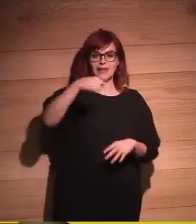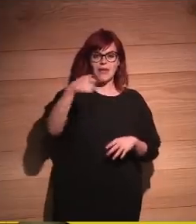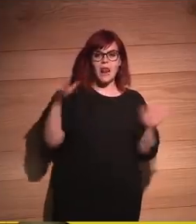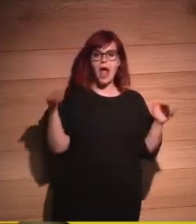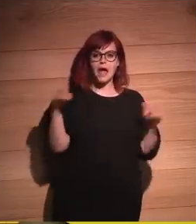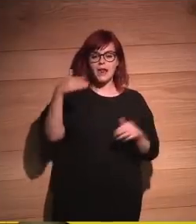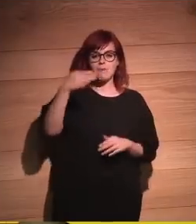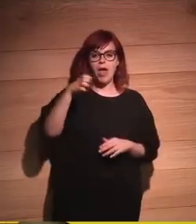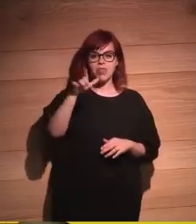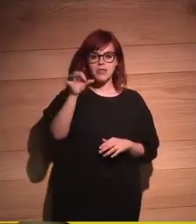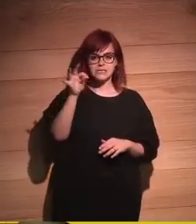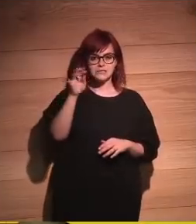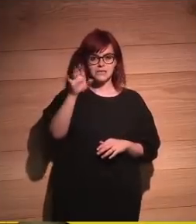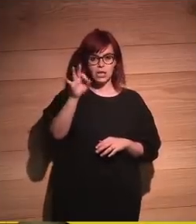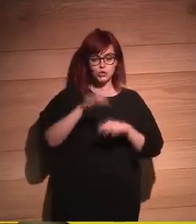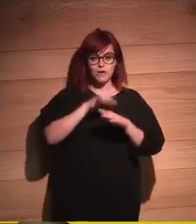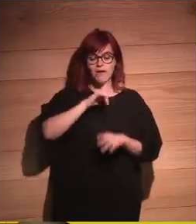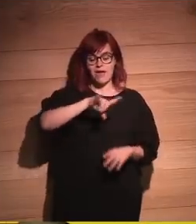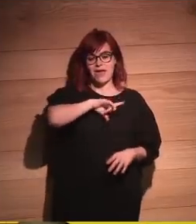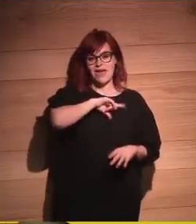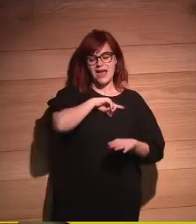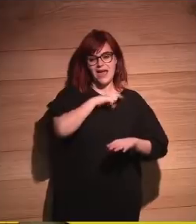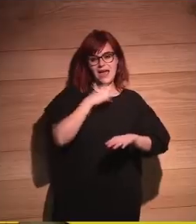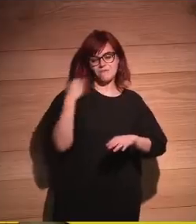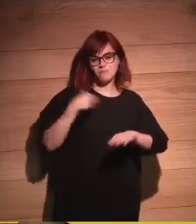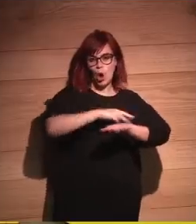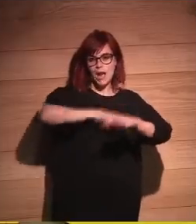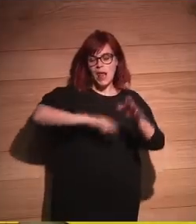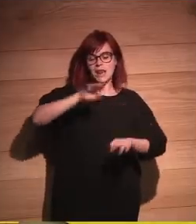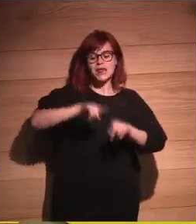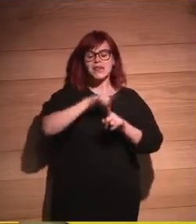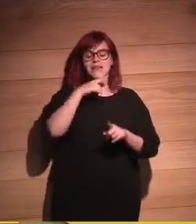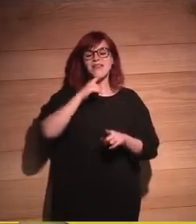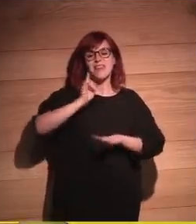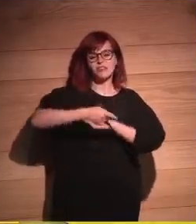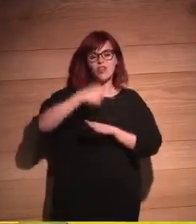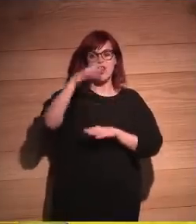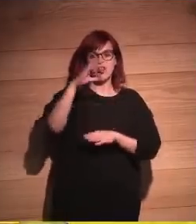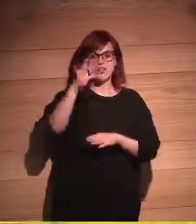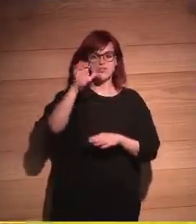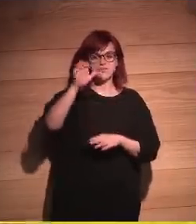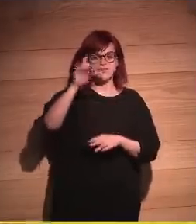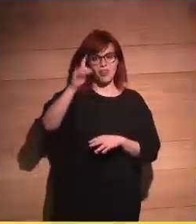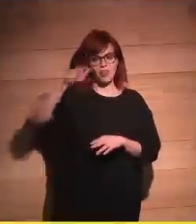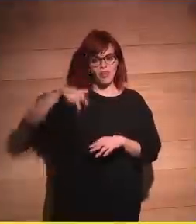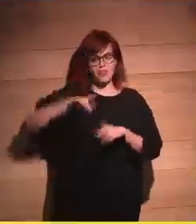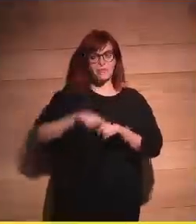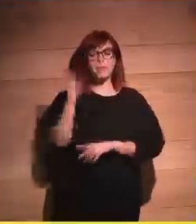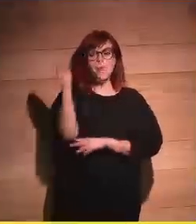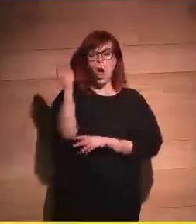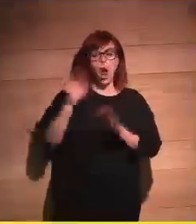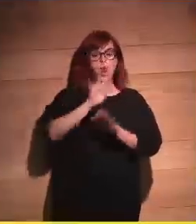Ballesteros, que es, como mencionaba, general y ha sido también director del CSDEN, y los ponentes de